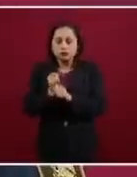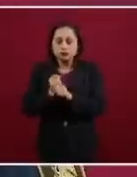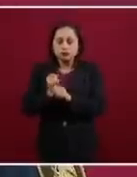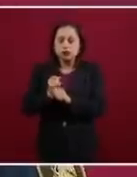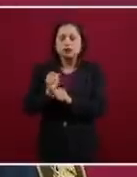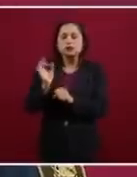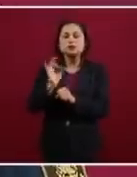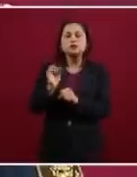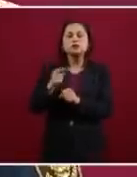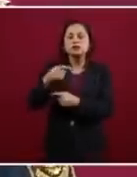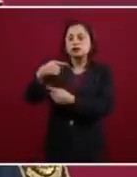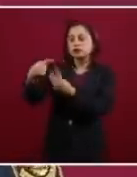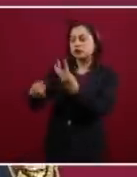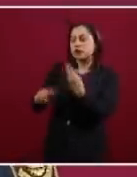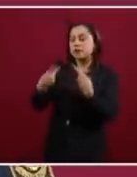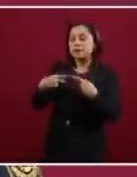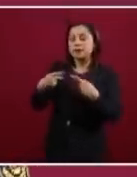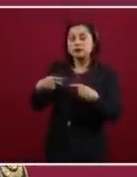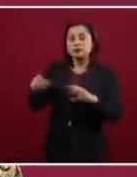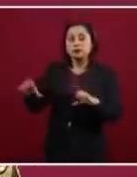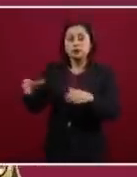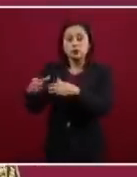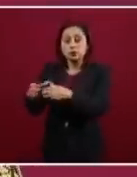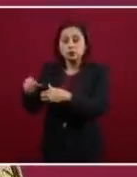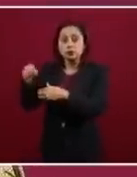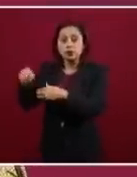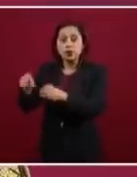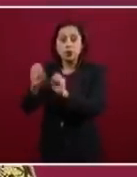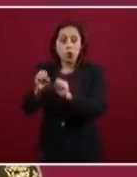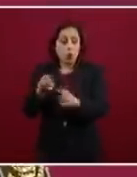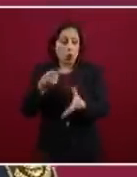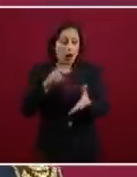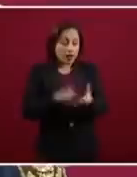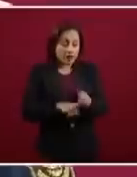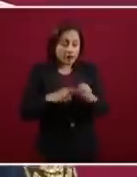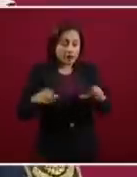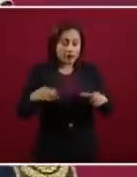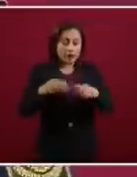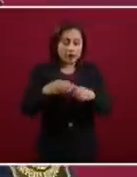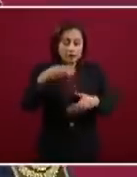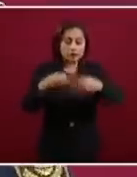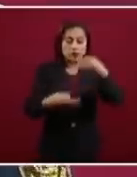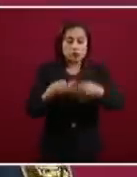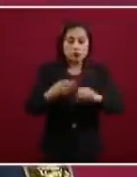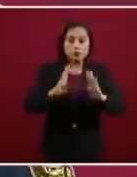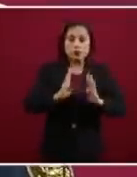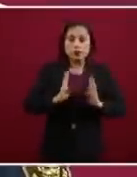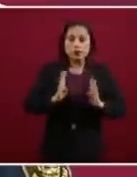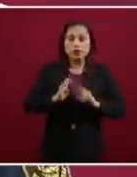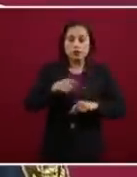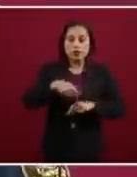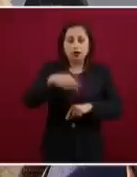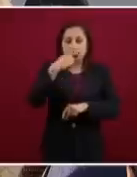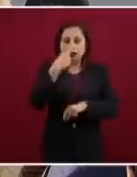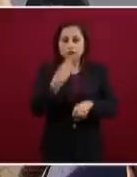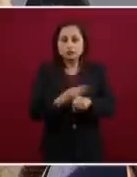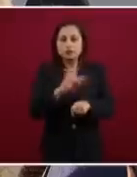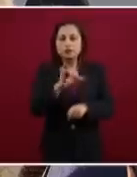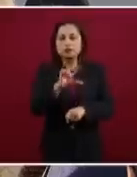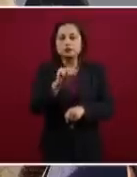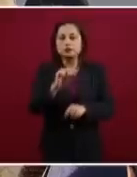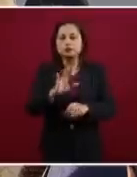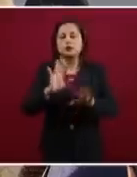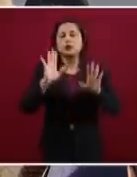personal desde el ámbito desde el punto de vista o desde la jurisdicción militar tiene alguna responsabilidad y tendrá que ser